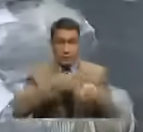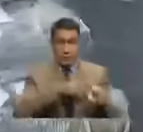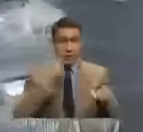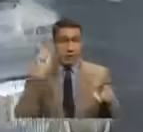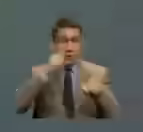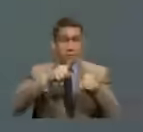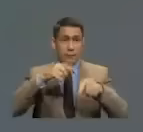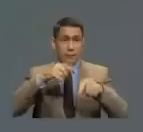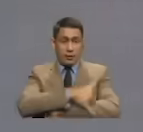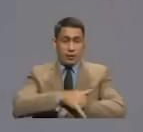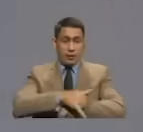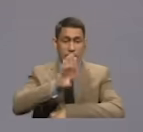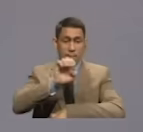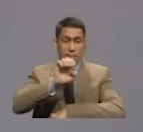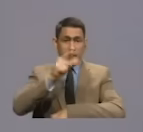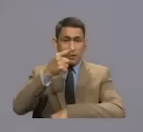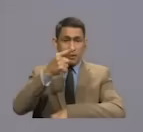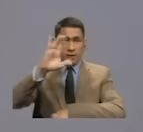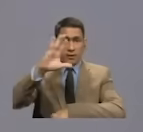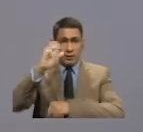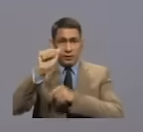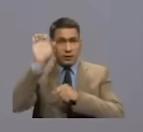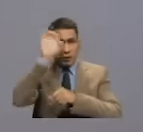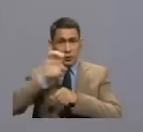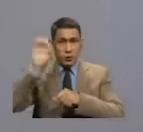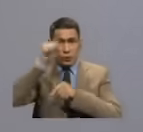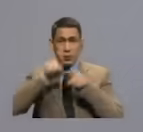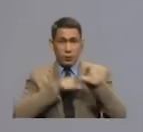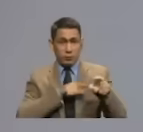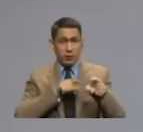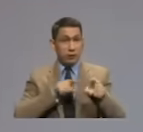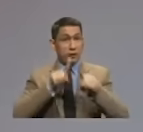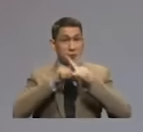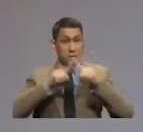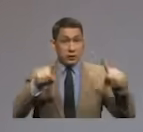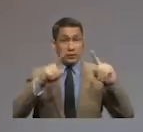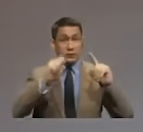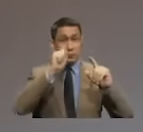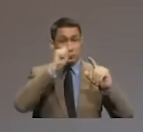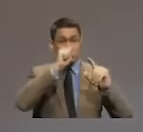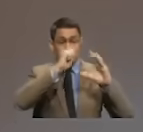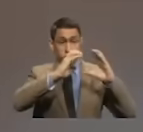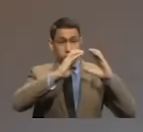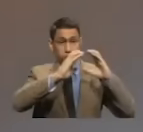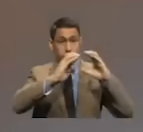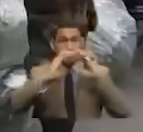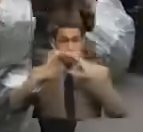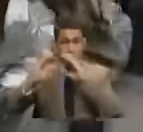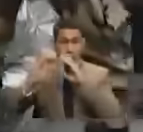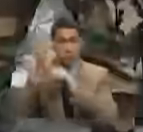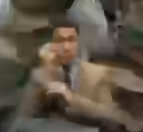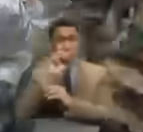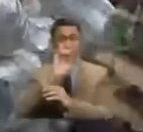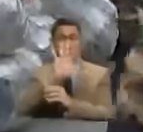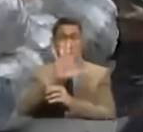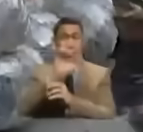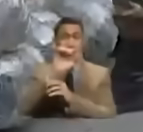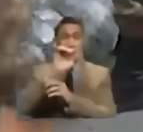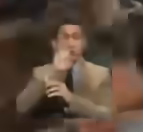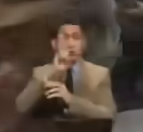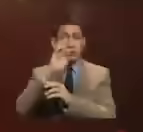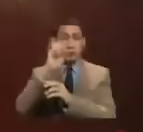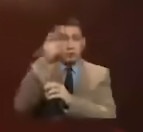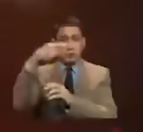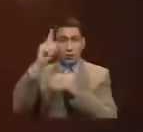Bélgica, escondidas entre un cargamento de baldosas de madera. La droga, que había salido de Bolivia, está valorada en 560 millones